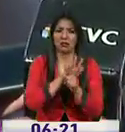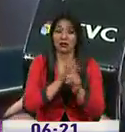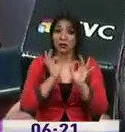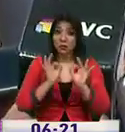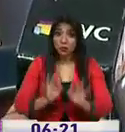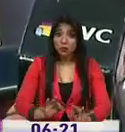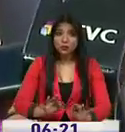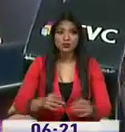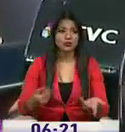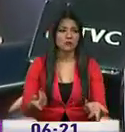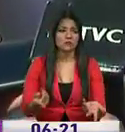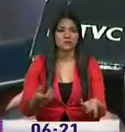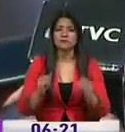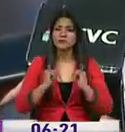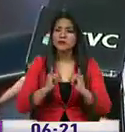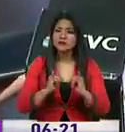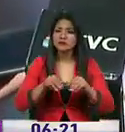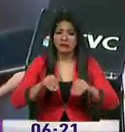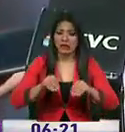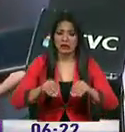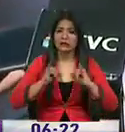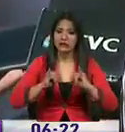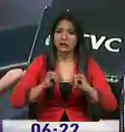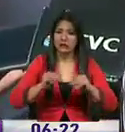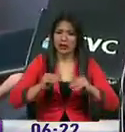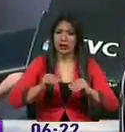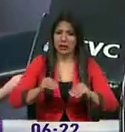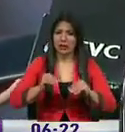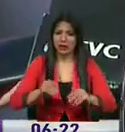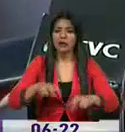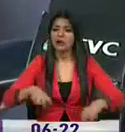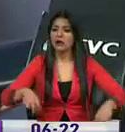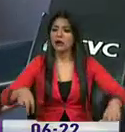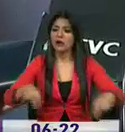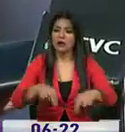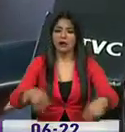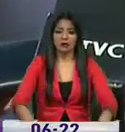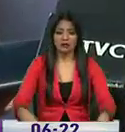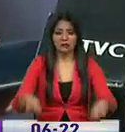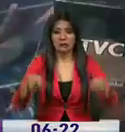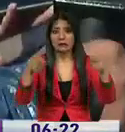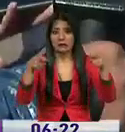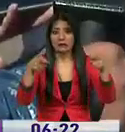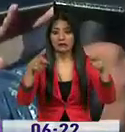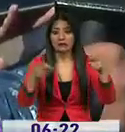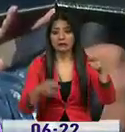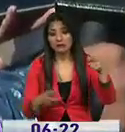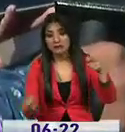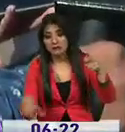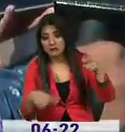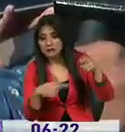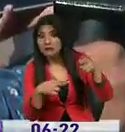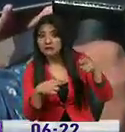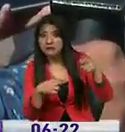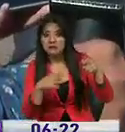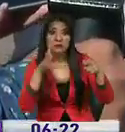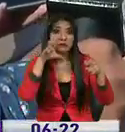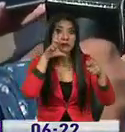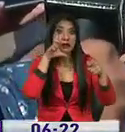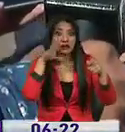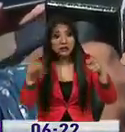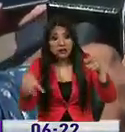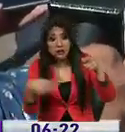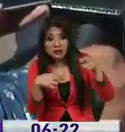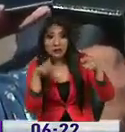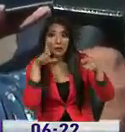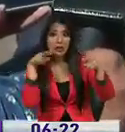realizar su entrenamiento, su calentamiento, él alzaba la malla, les veía sus partes, sus genitales, y